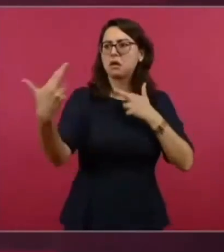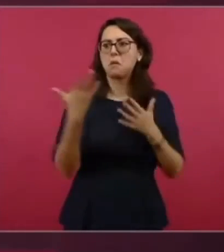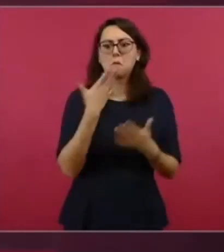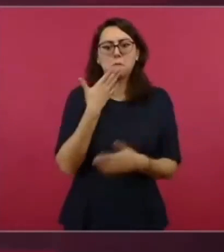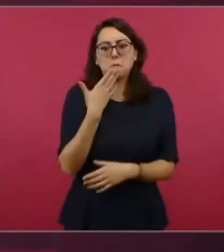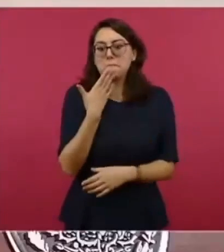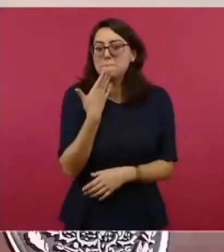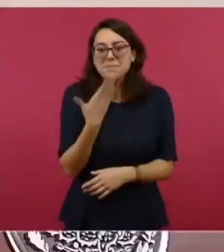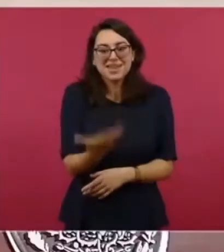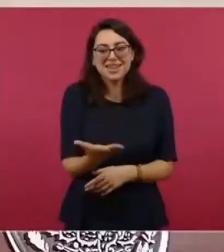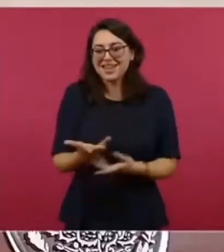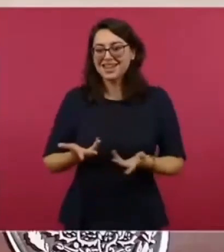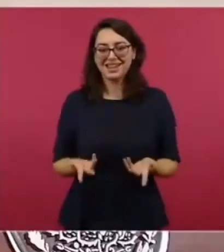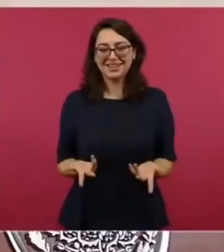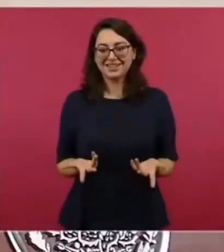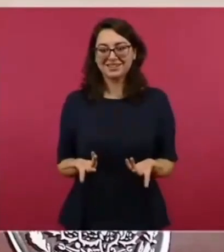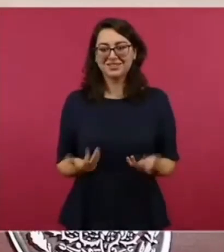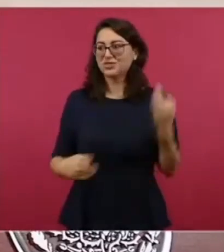Es un ejemplo.